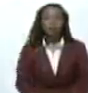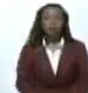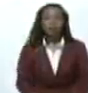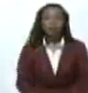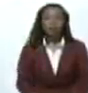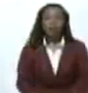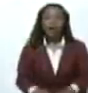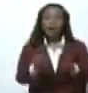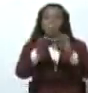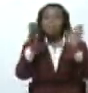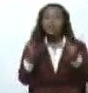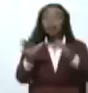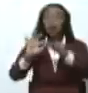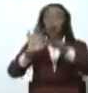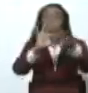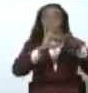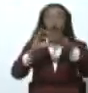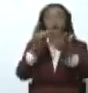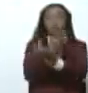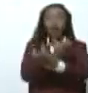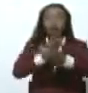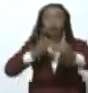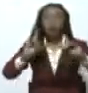de la Mesa de la Unidad Democrática,